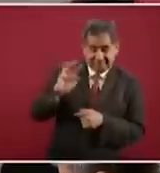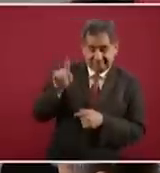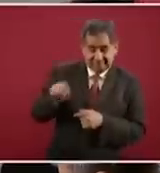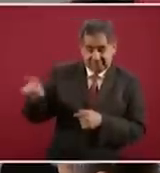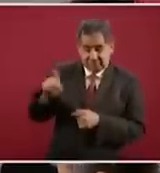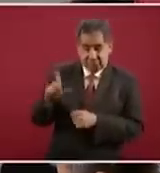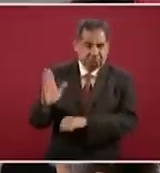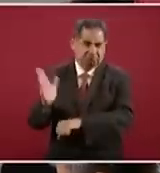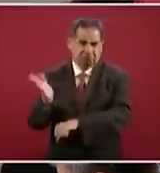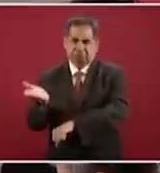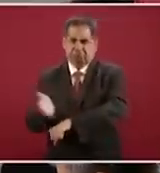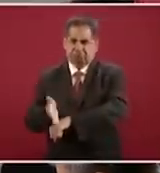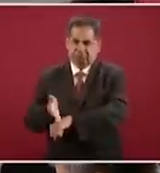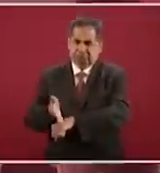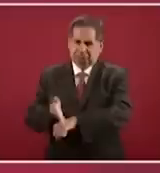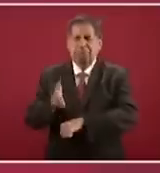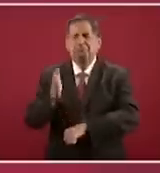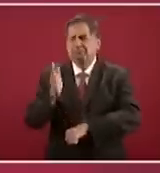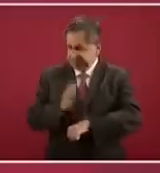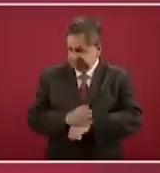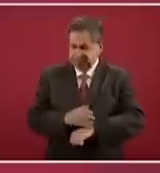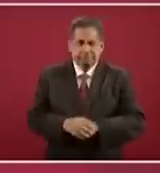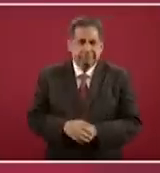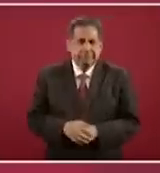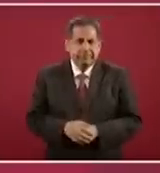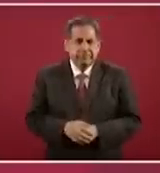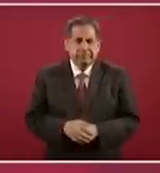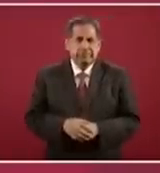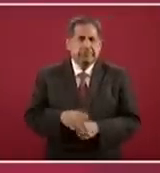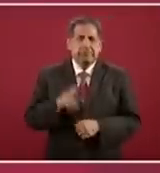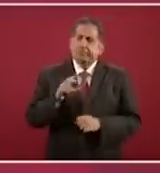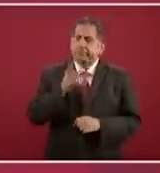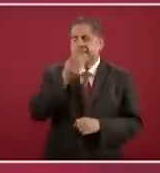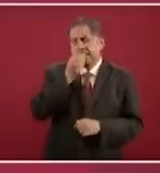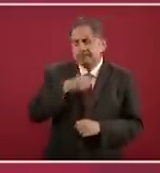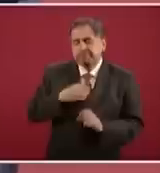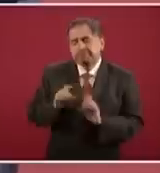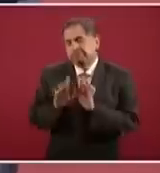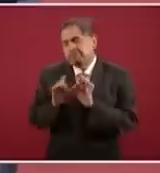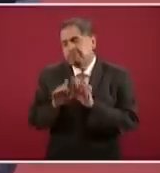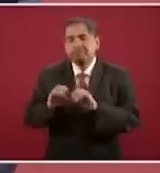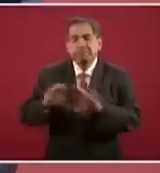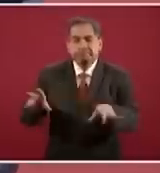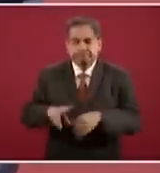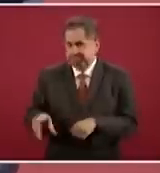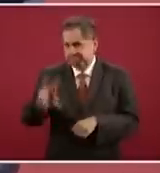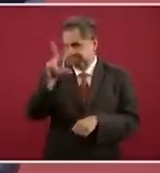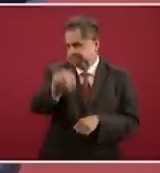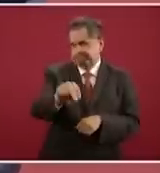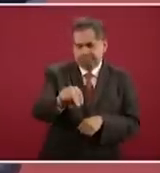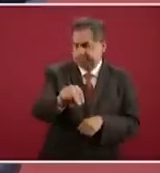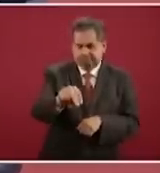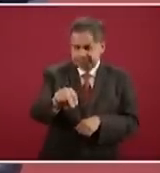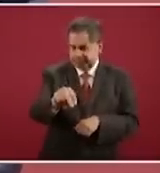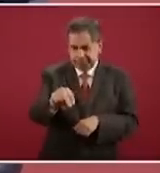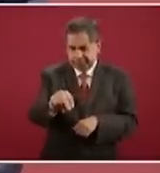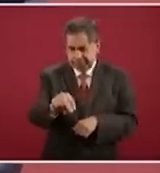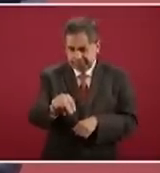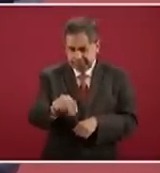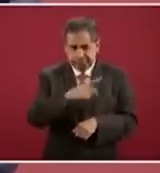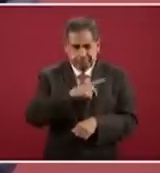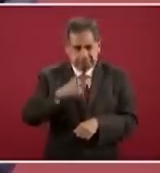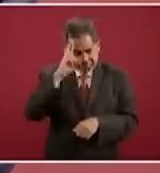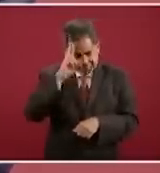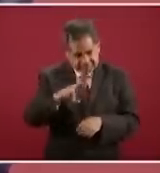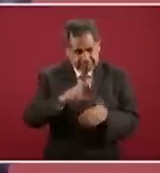es castigado. No se tolera la violación de los derechos humanos.